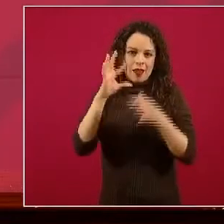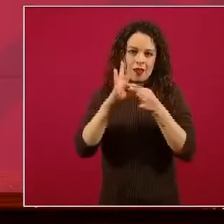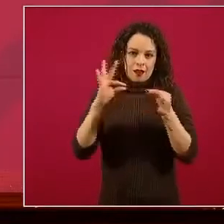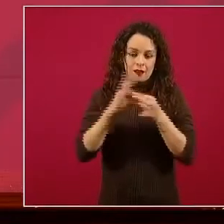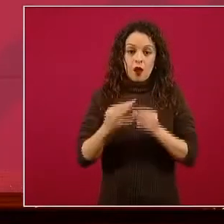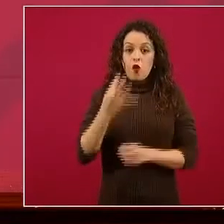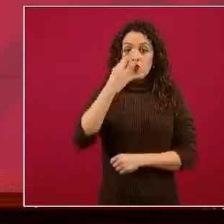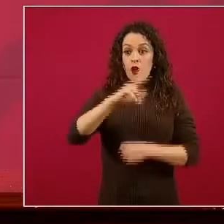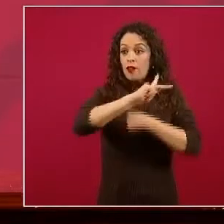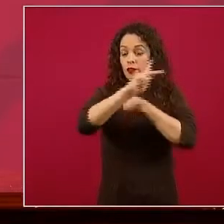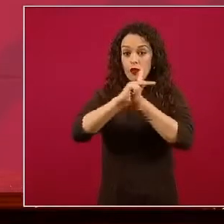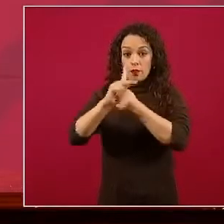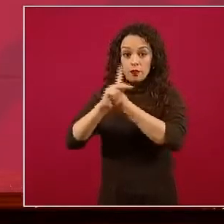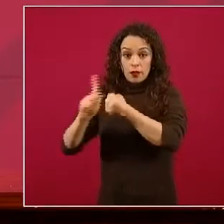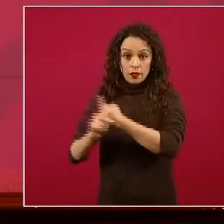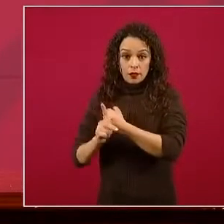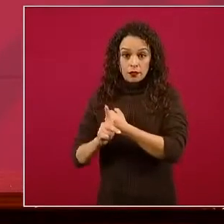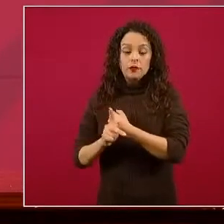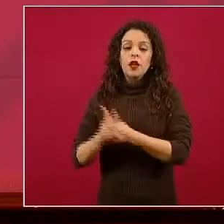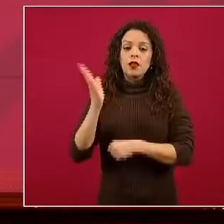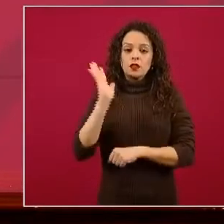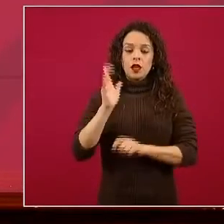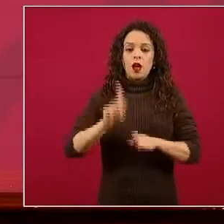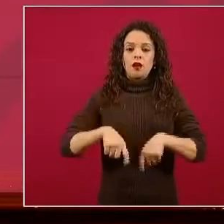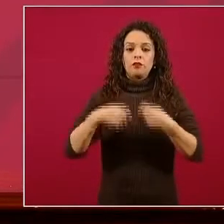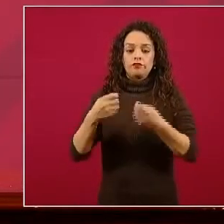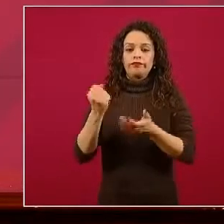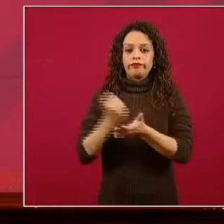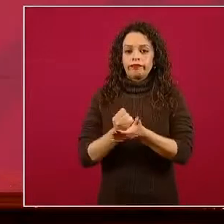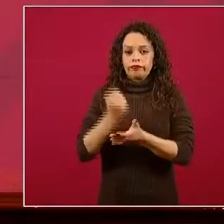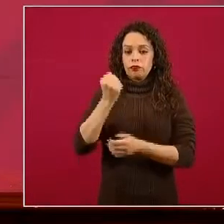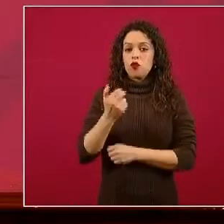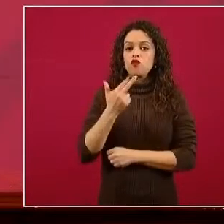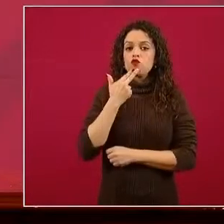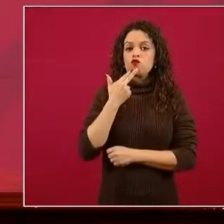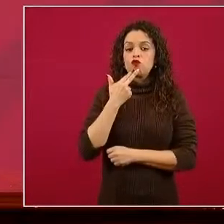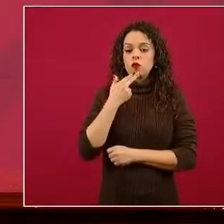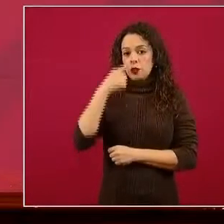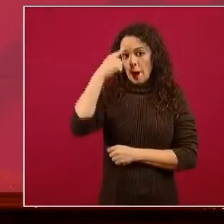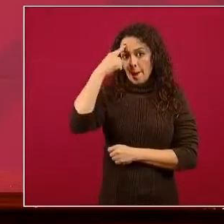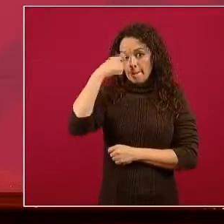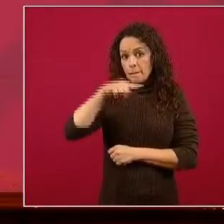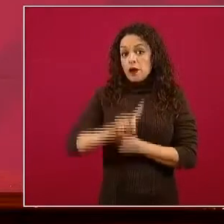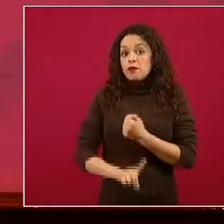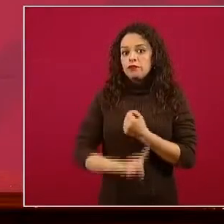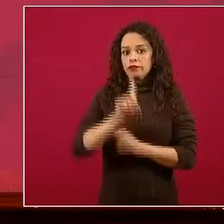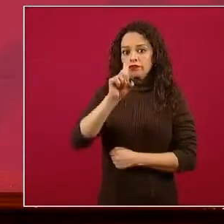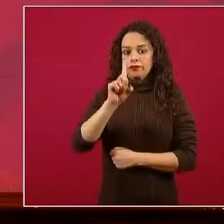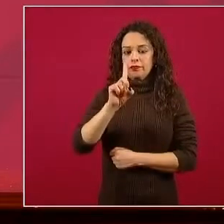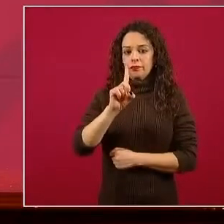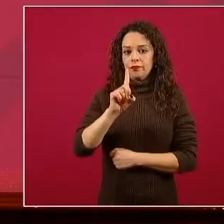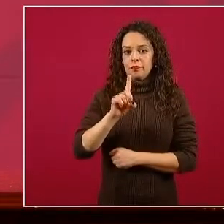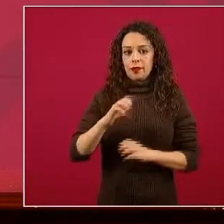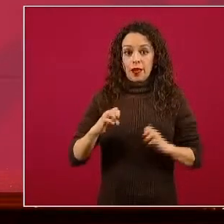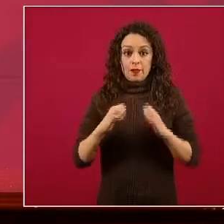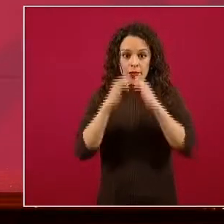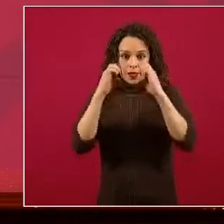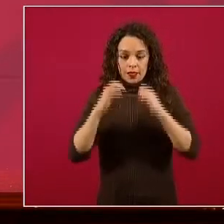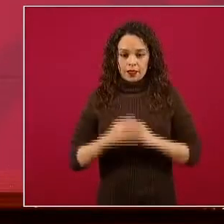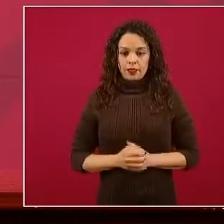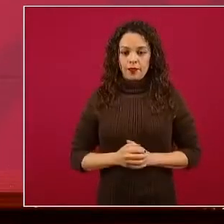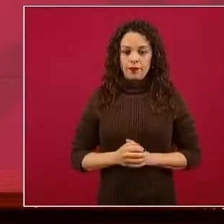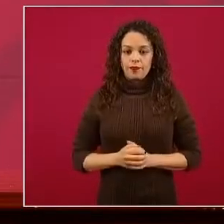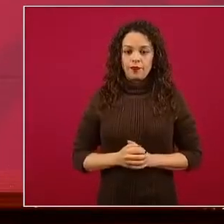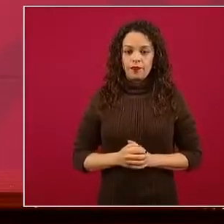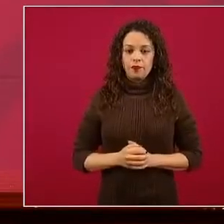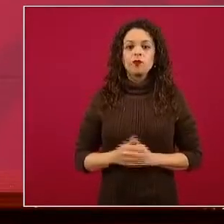hasta el momento habían aprobado su uso de emergencia, le habían dado la autorización de uso en emergencia en el orden en que